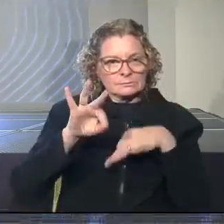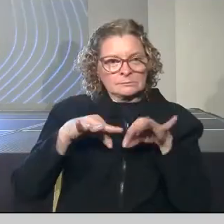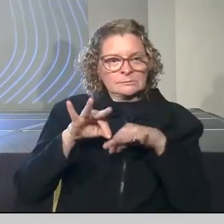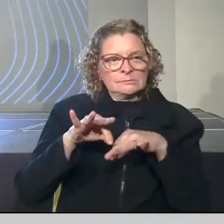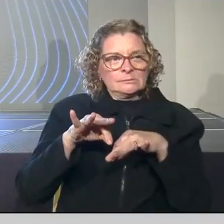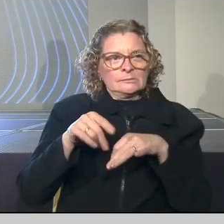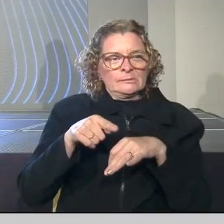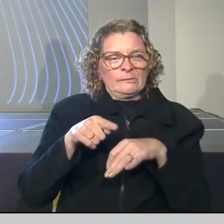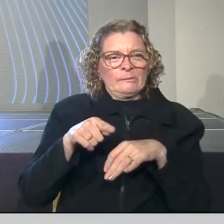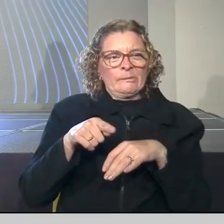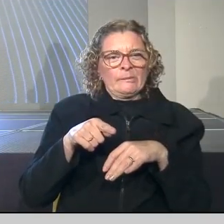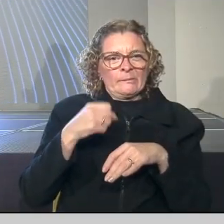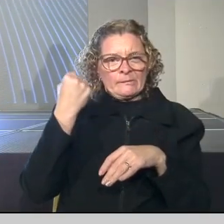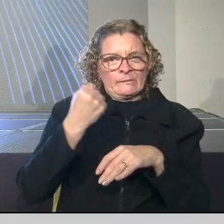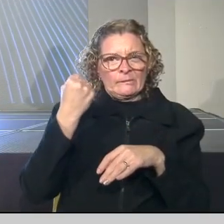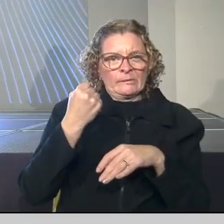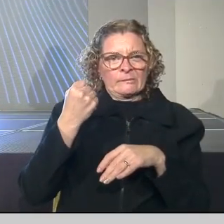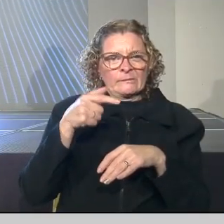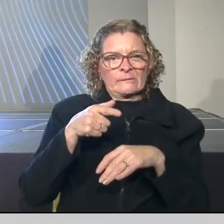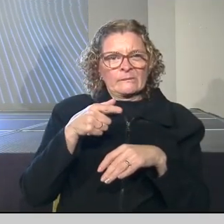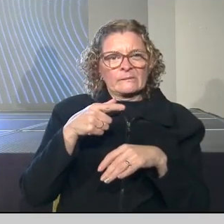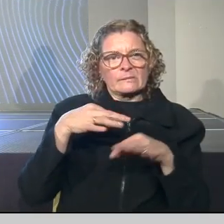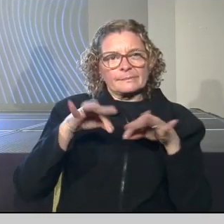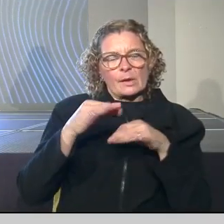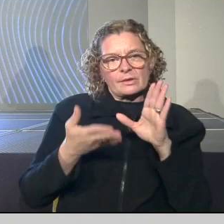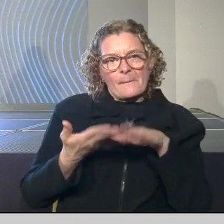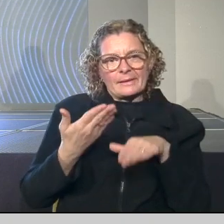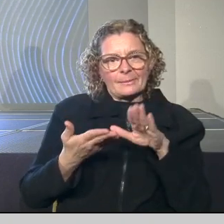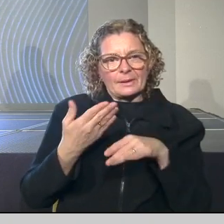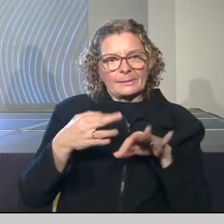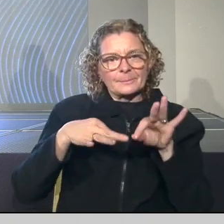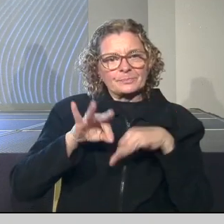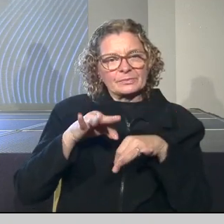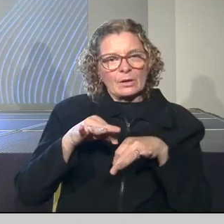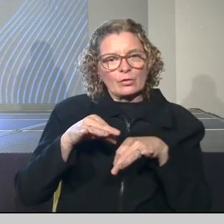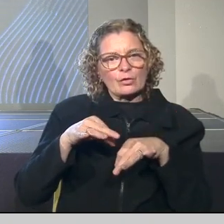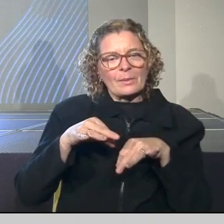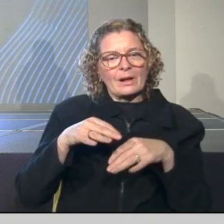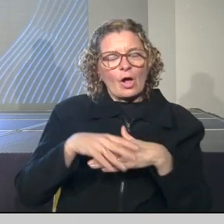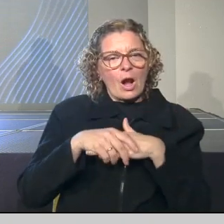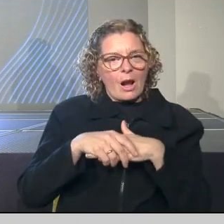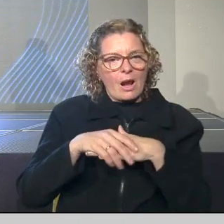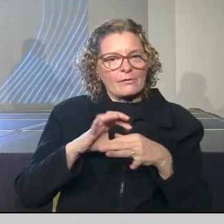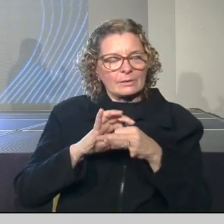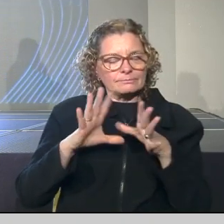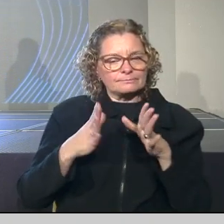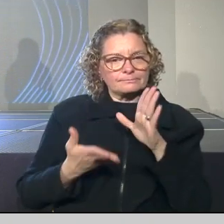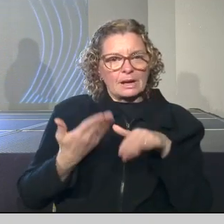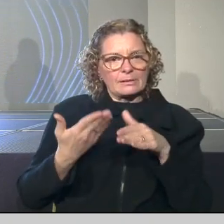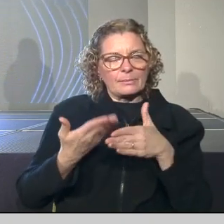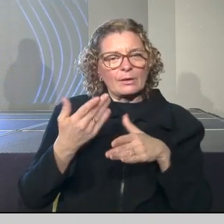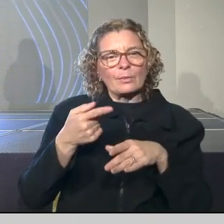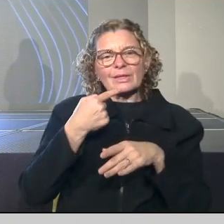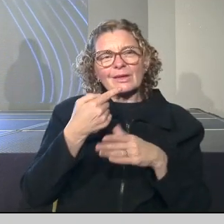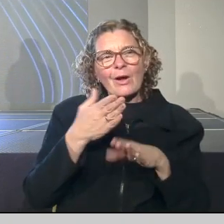La reputación es fundamental para que las ventas aumenten y el negocio en Mercado Libre crezca, porque como bien dijeron en alguna